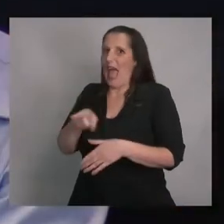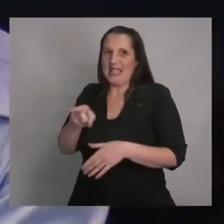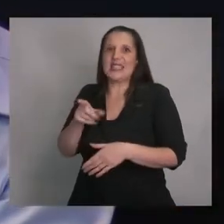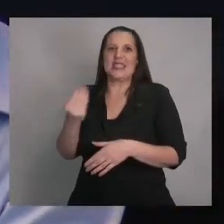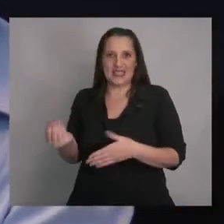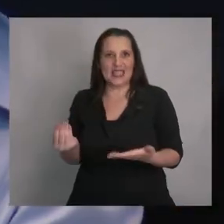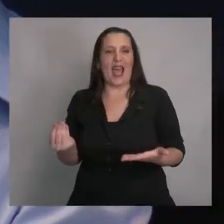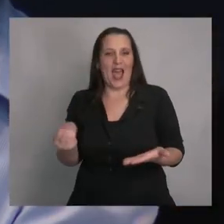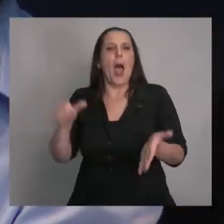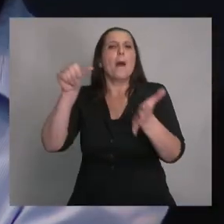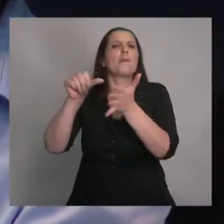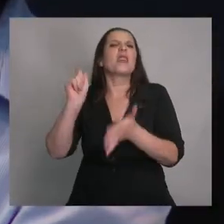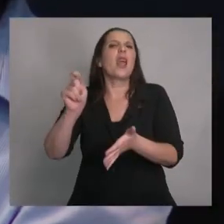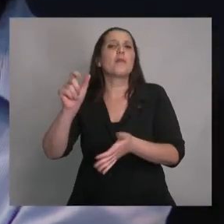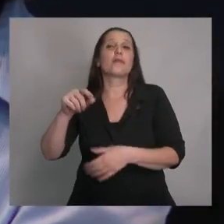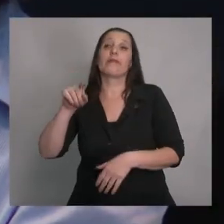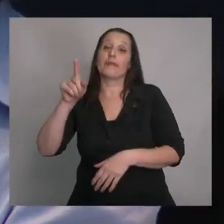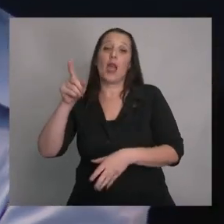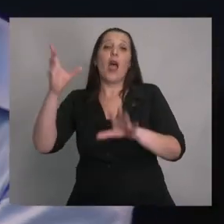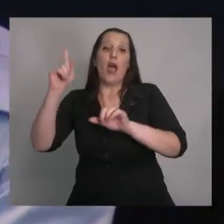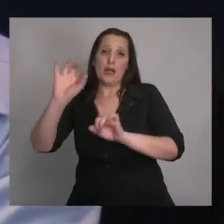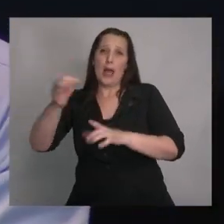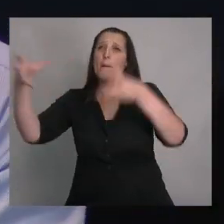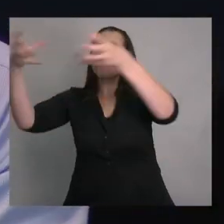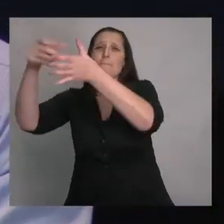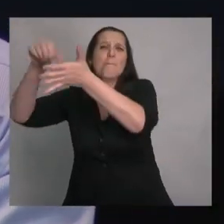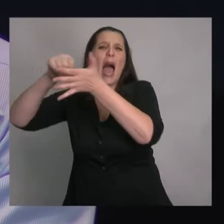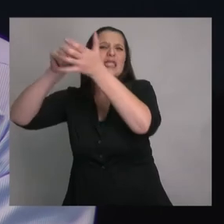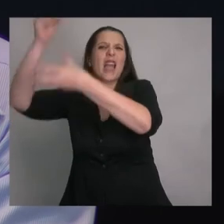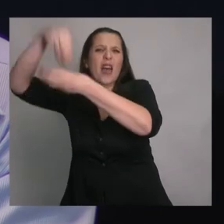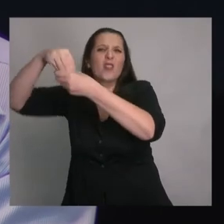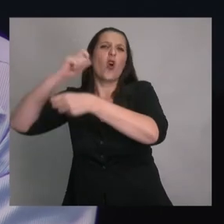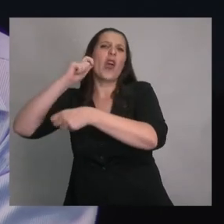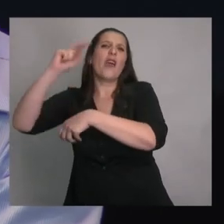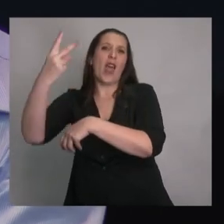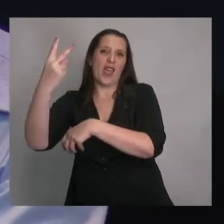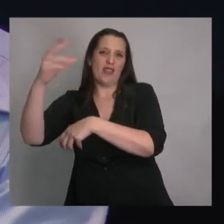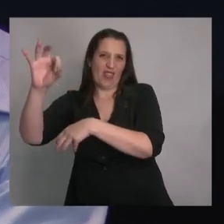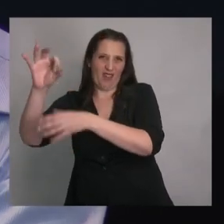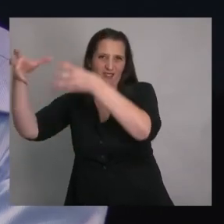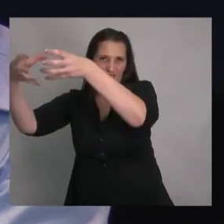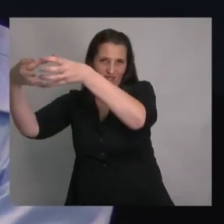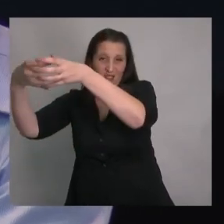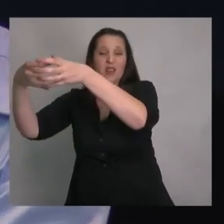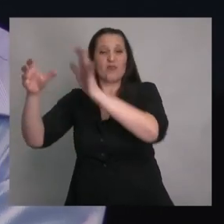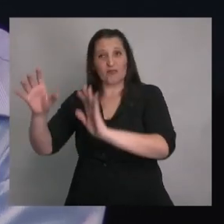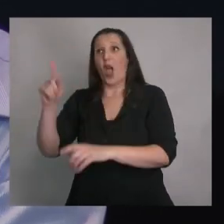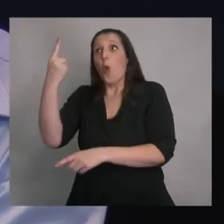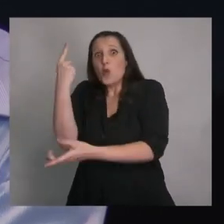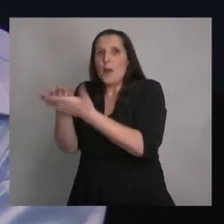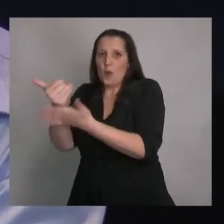países que integran el g20 es esto esta es la propuesta que invitamos a